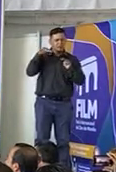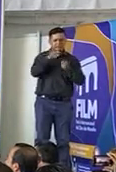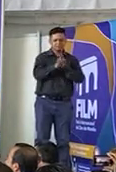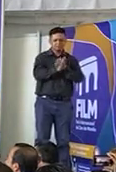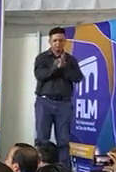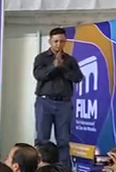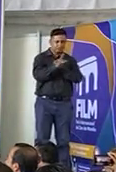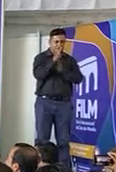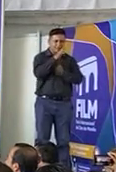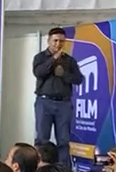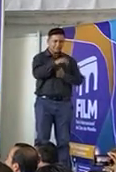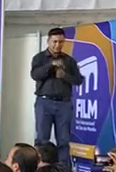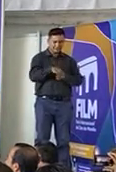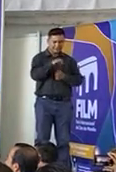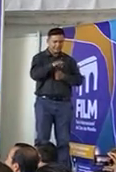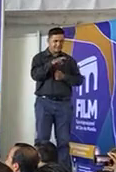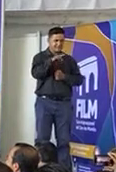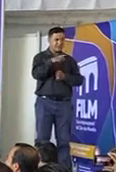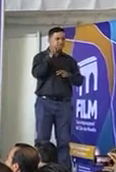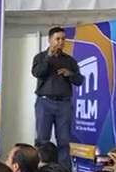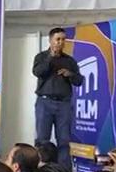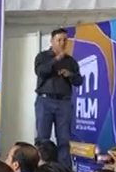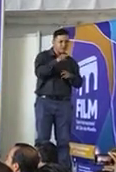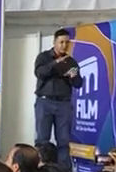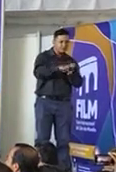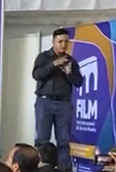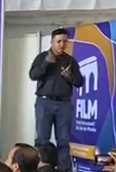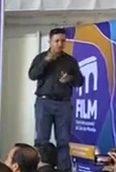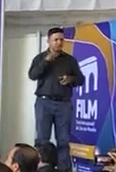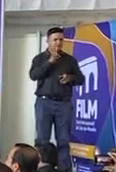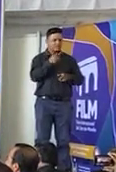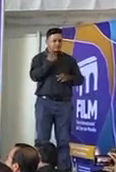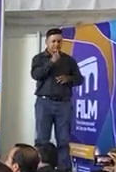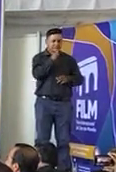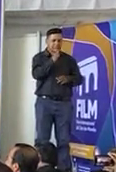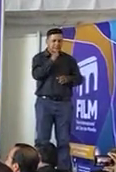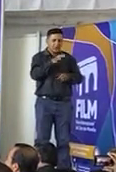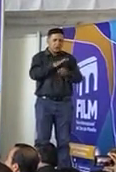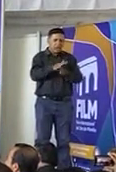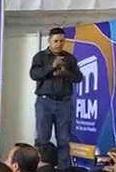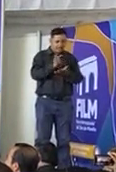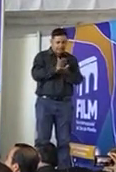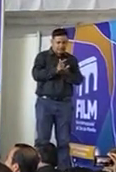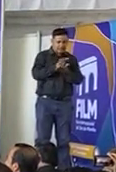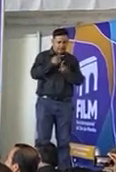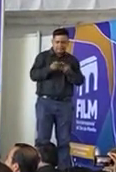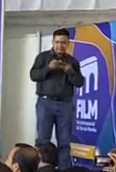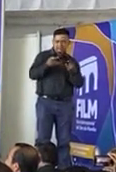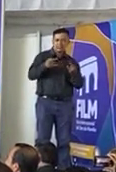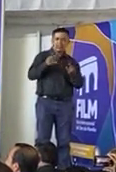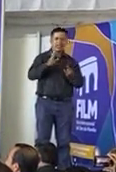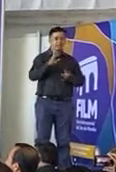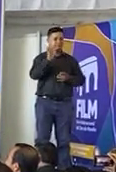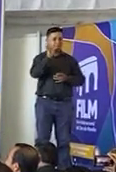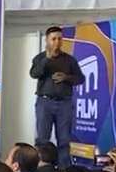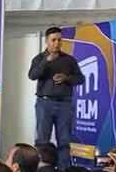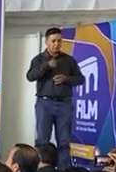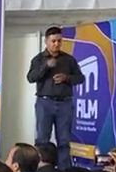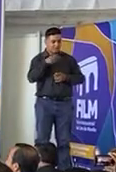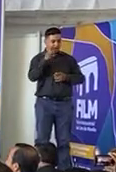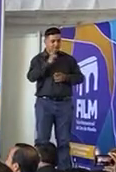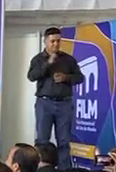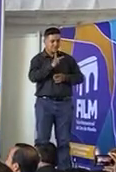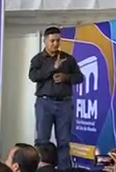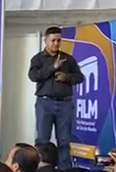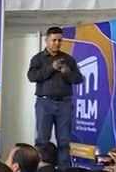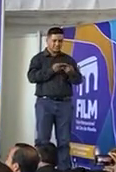materializarse este fin de semana, volverse niño para buscar entre las editoriales una saga histórica. Quizás se siente en primera